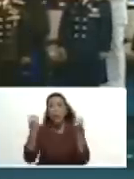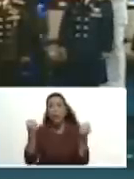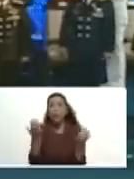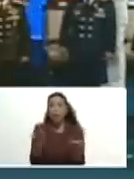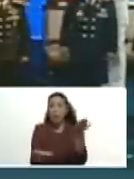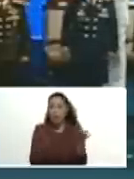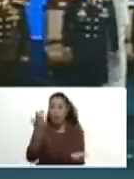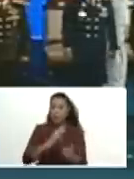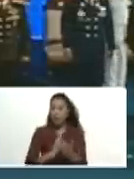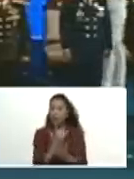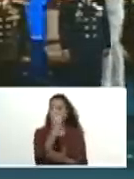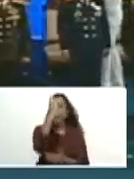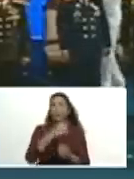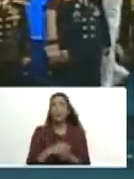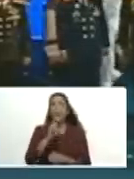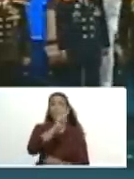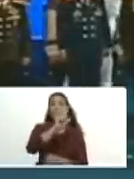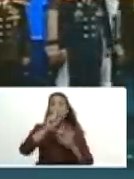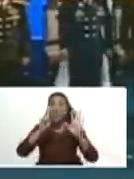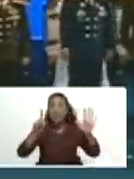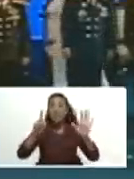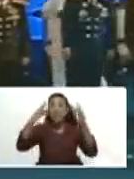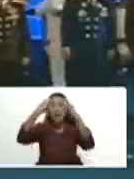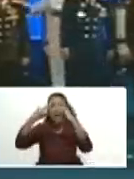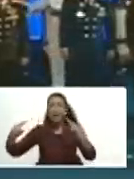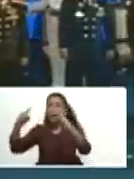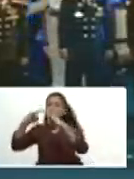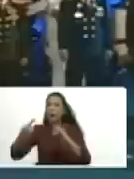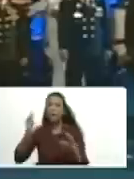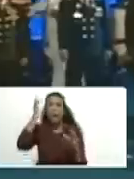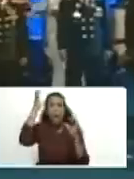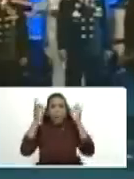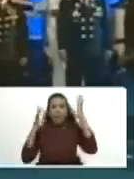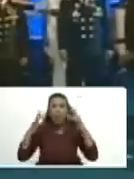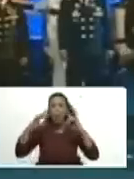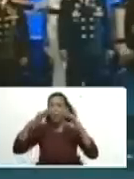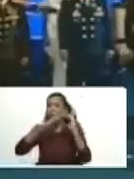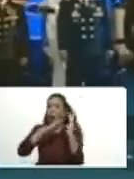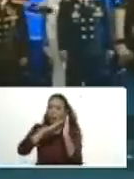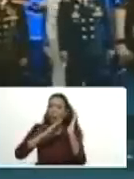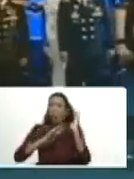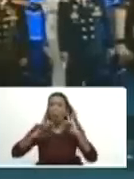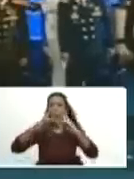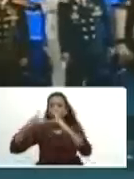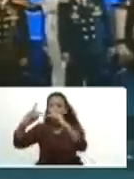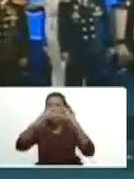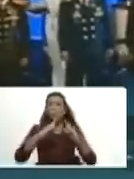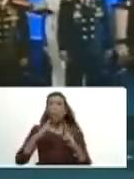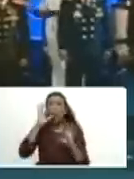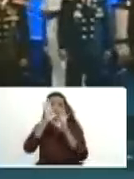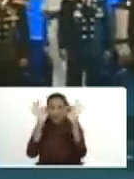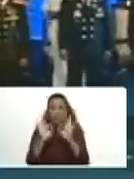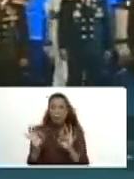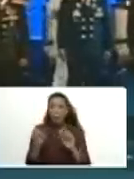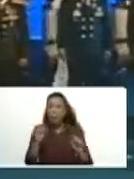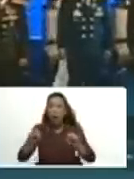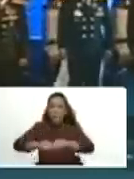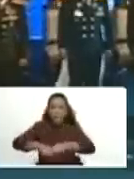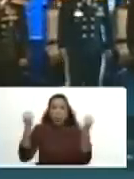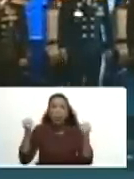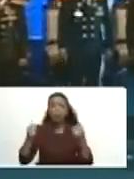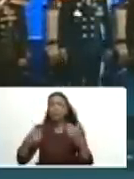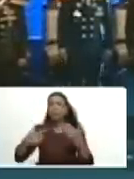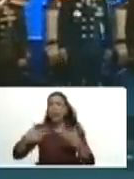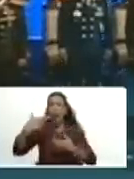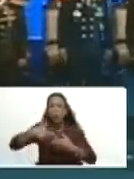En ese sentido, fueron 26 casas improvisadas tipo dormitorio y artefactos de depredación ambiental como motores, bombas,